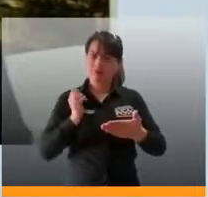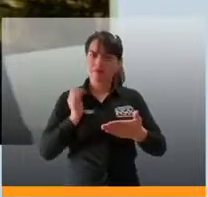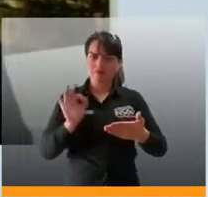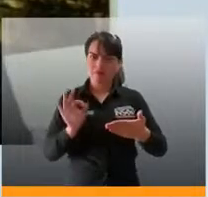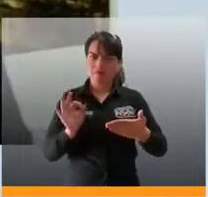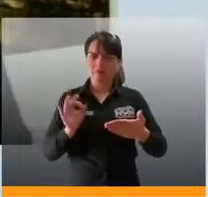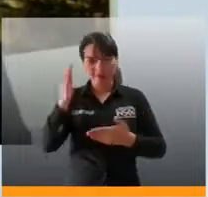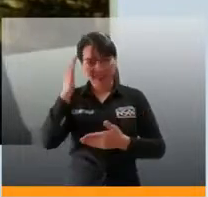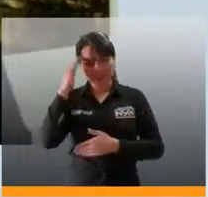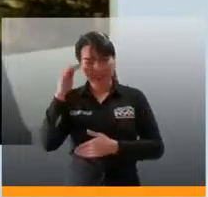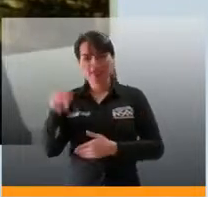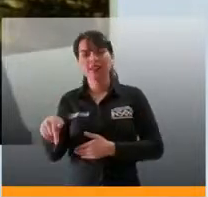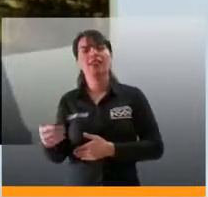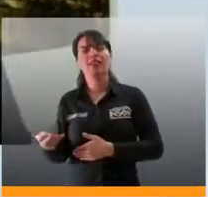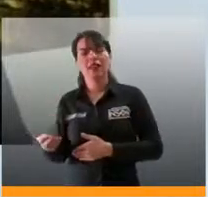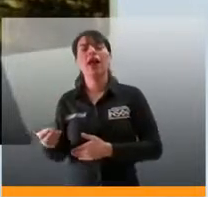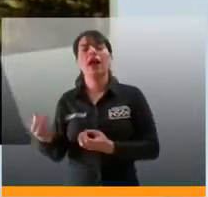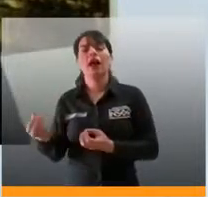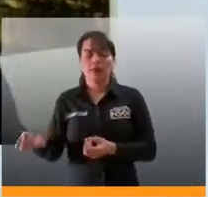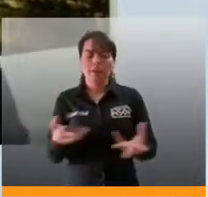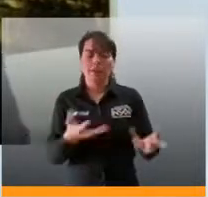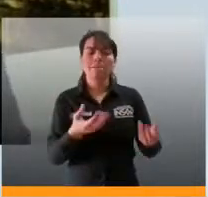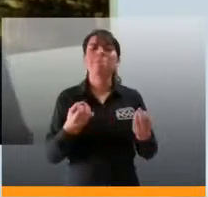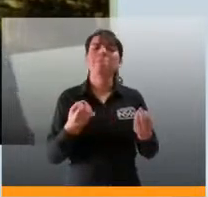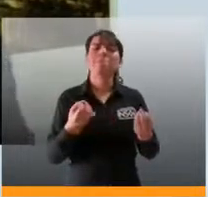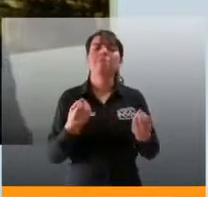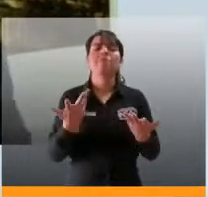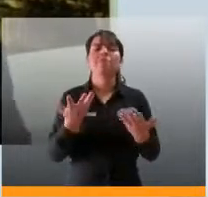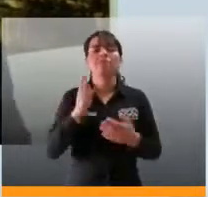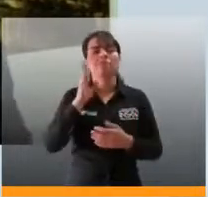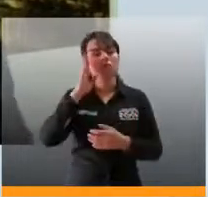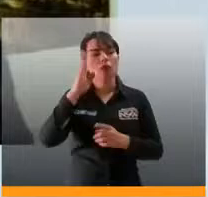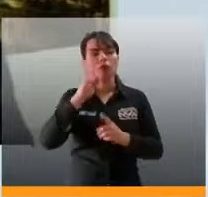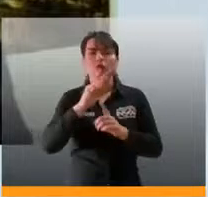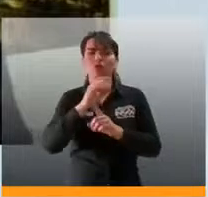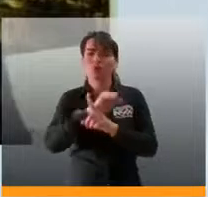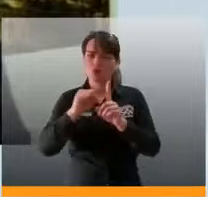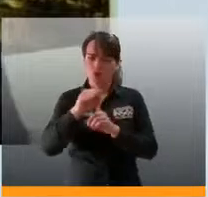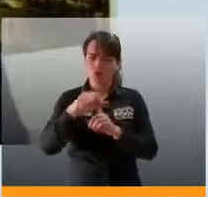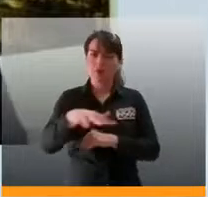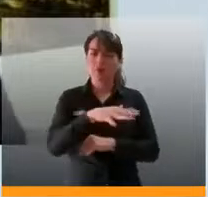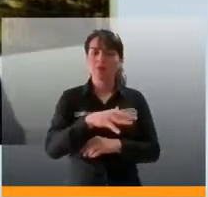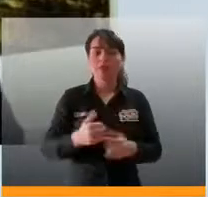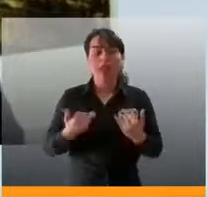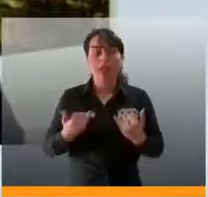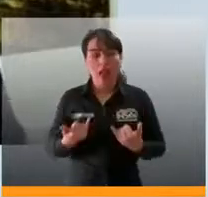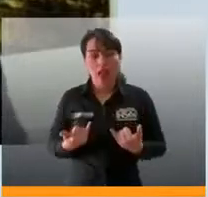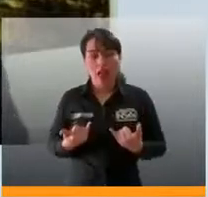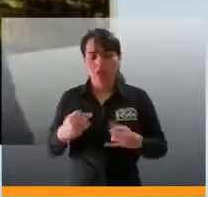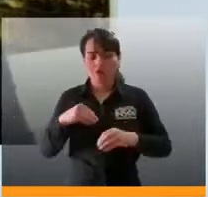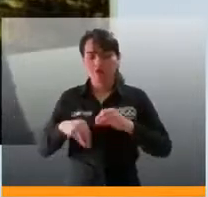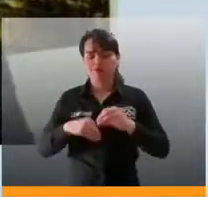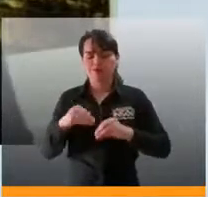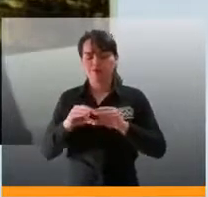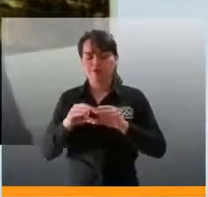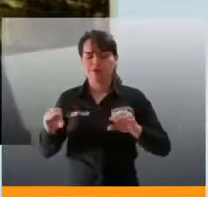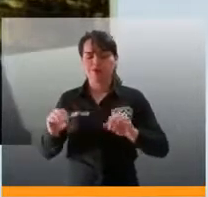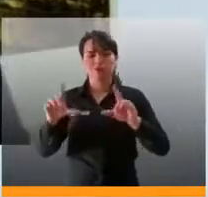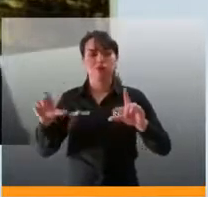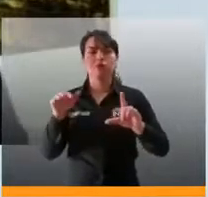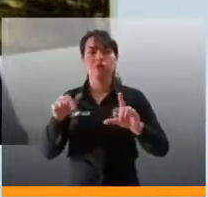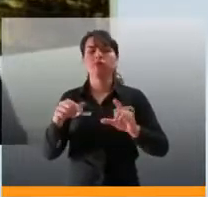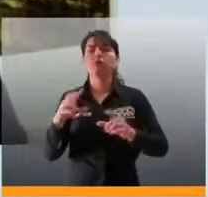lo utilizábamos también para la parte de proyección social. Hoy en día nosotros tenemos una plataforma que se llama VAPAS, que tiene